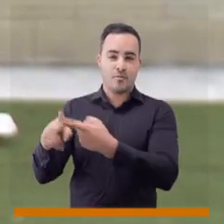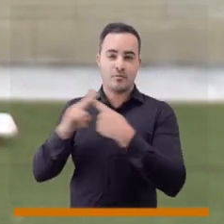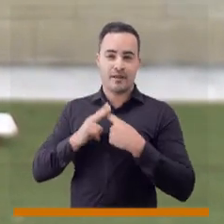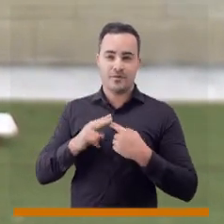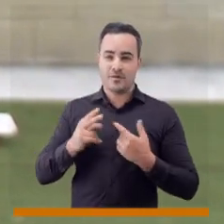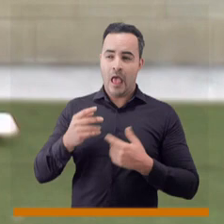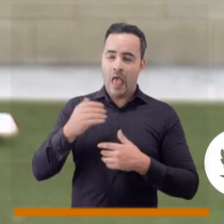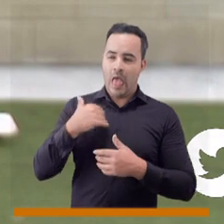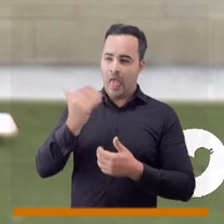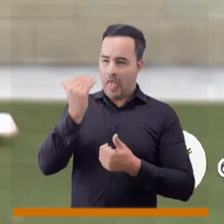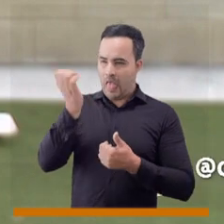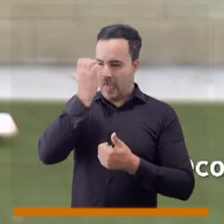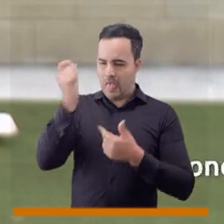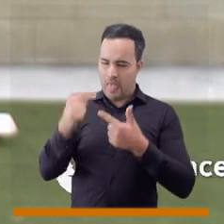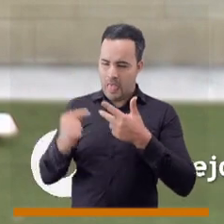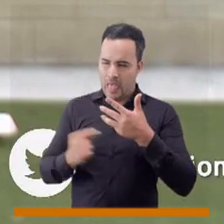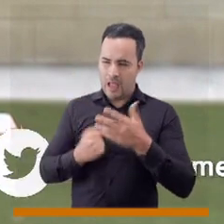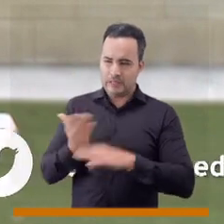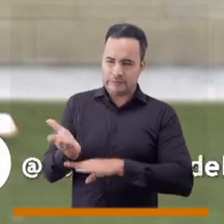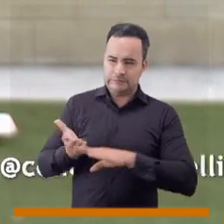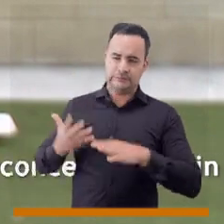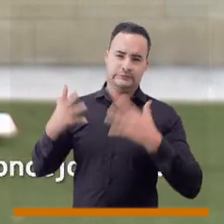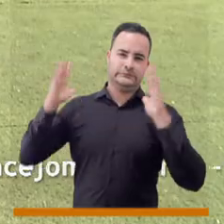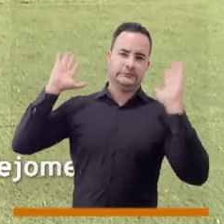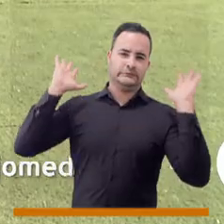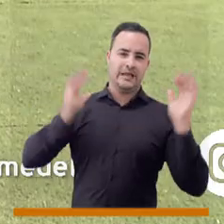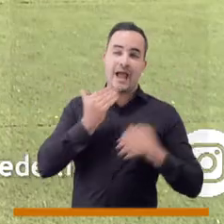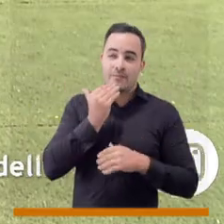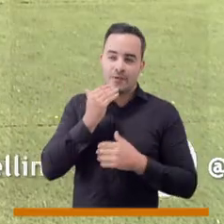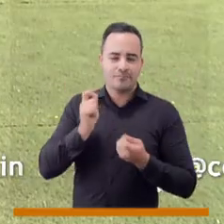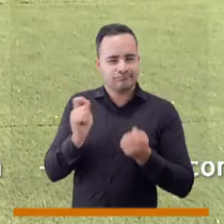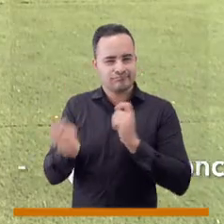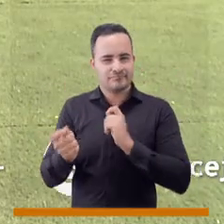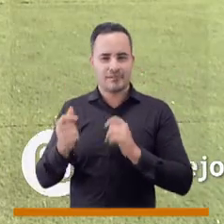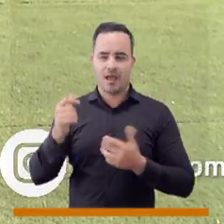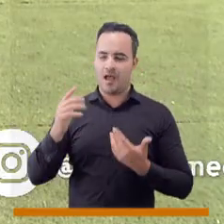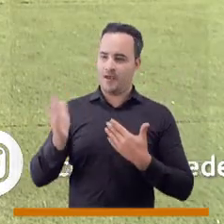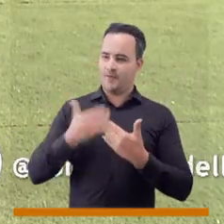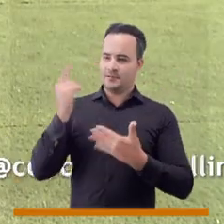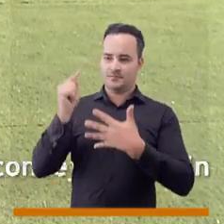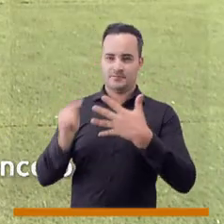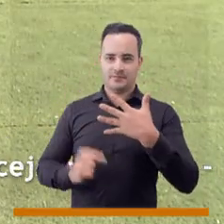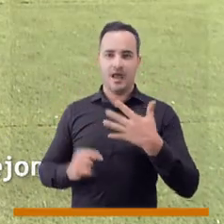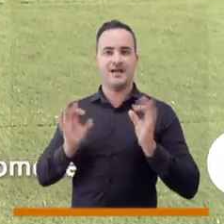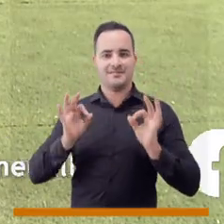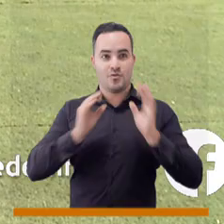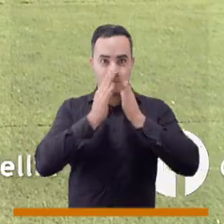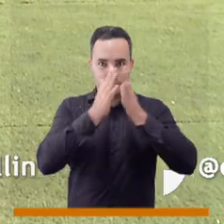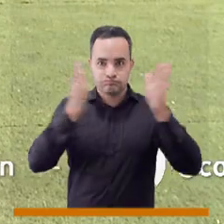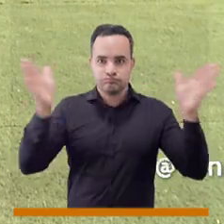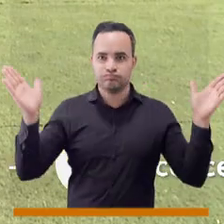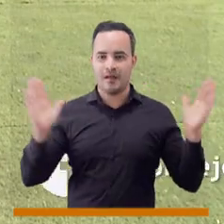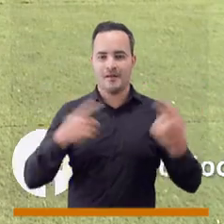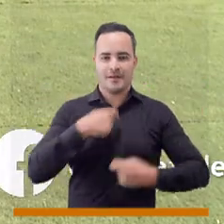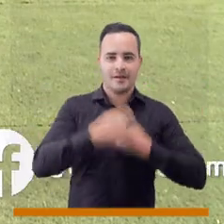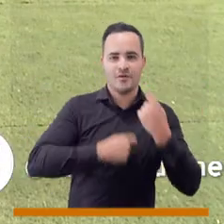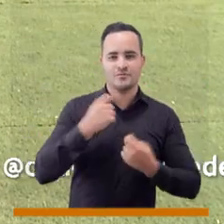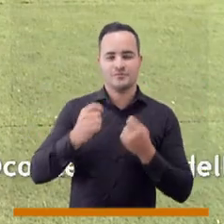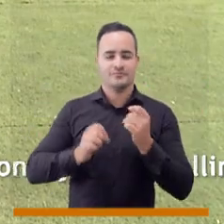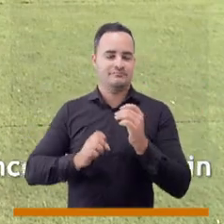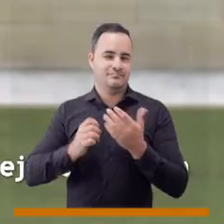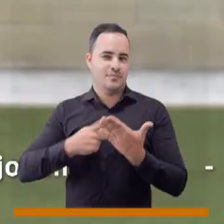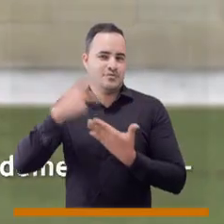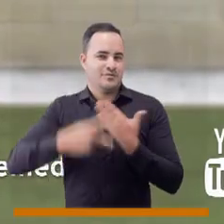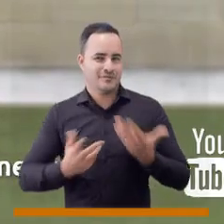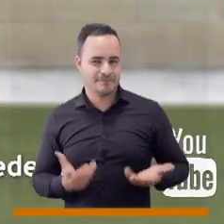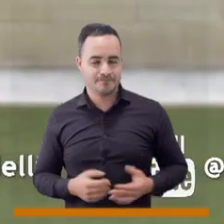jóvenes tuviésemos acceso a un crédito con más facilidad, me arriesgaría a ampliar mis visiones en cuanto a un emprendimiento o un